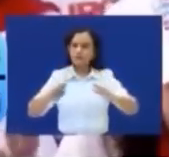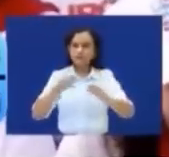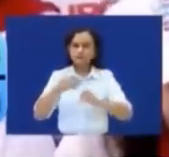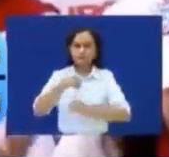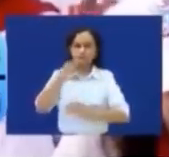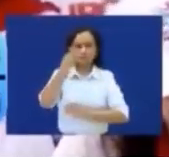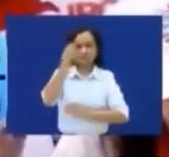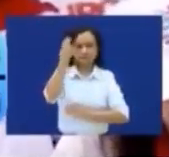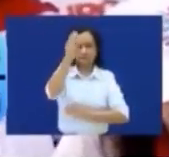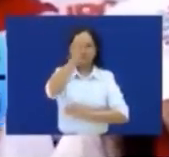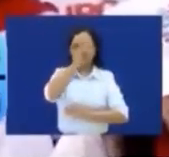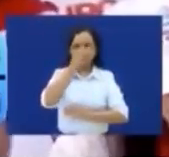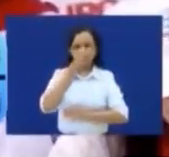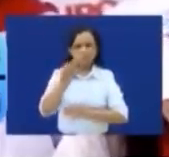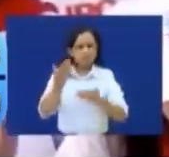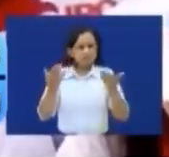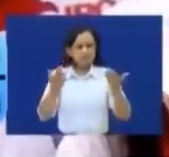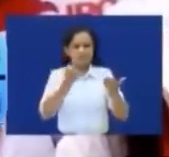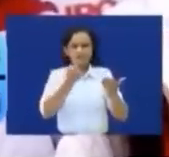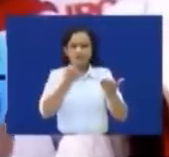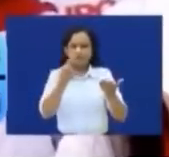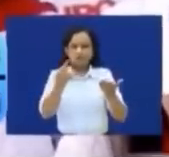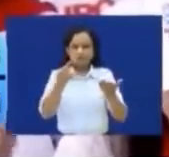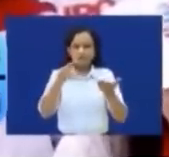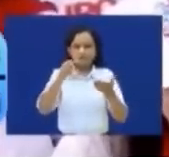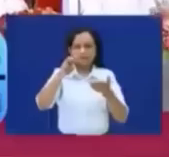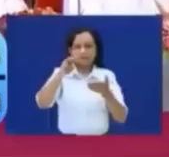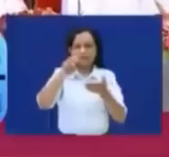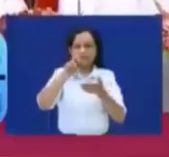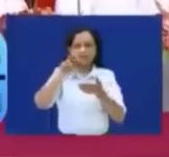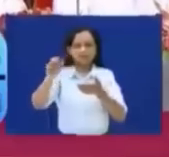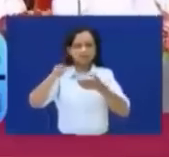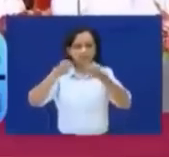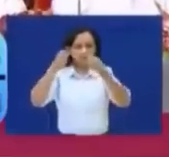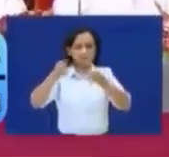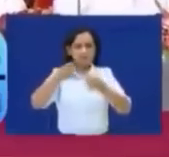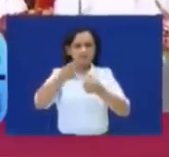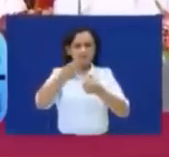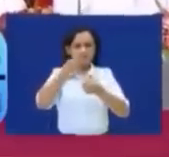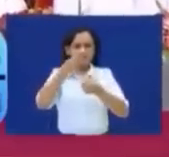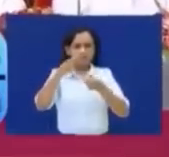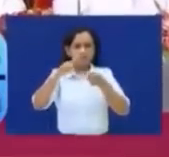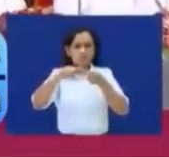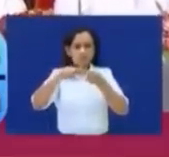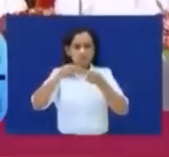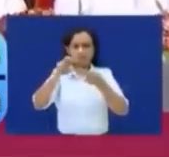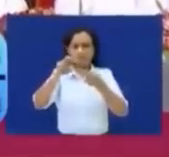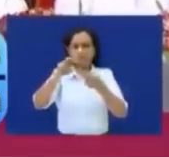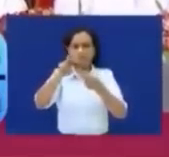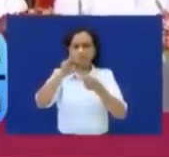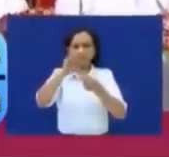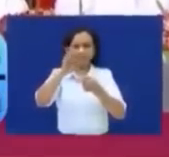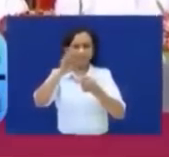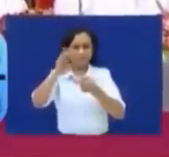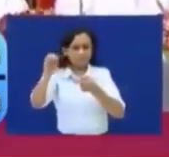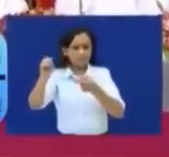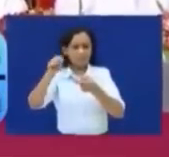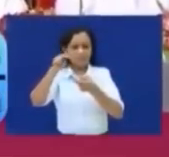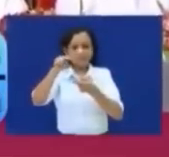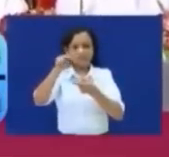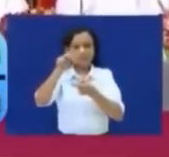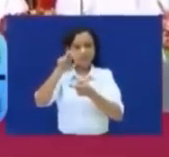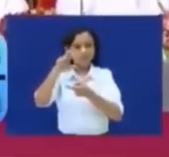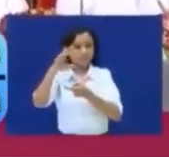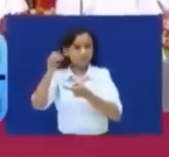venezolano Nicolás maduro y la Premio Nobel de la paz Rigoberta menchú ese año se ausentaron tampoco asistió la presidenta